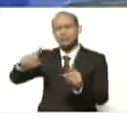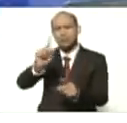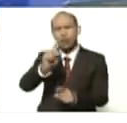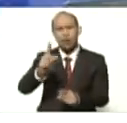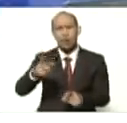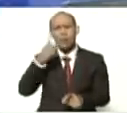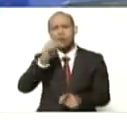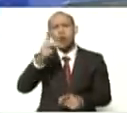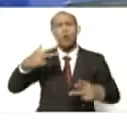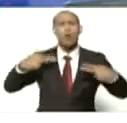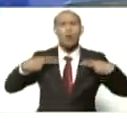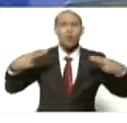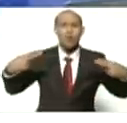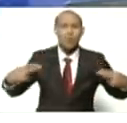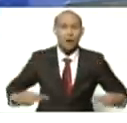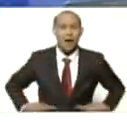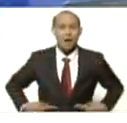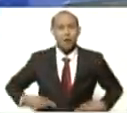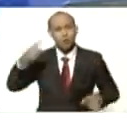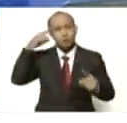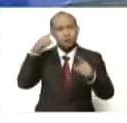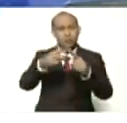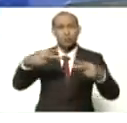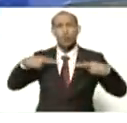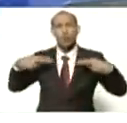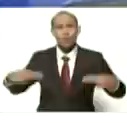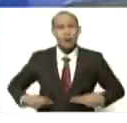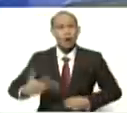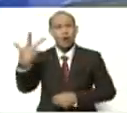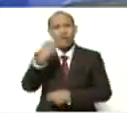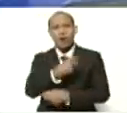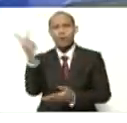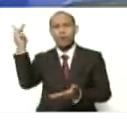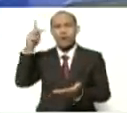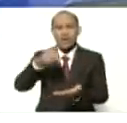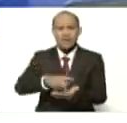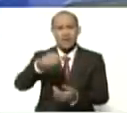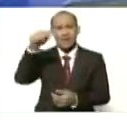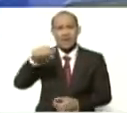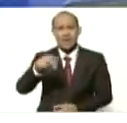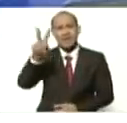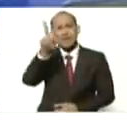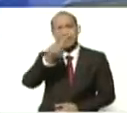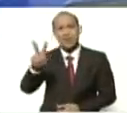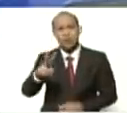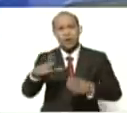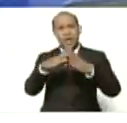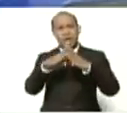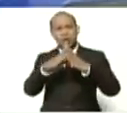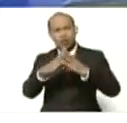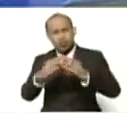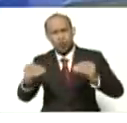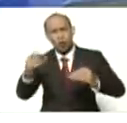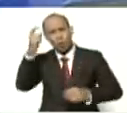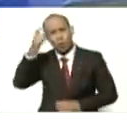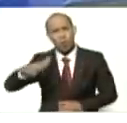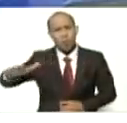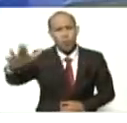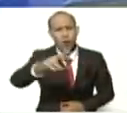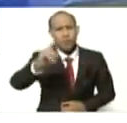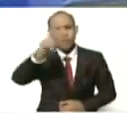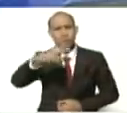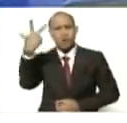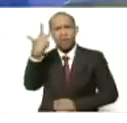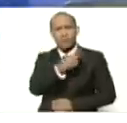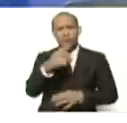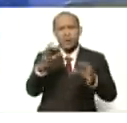ideológica no es humano es que la vacuna llegue para que se le ponga al ser humano venezolano a la